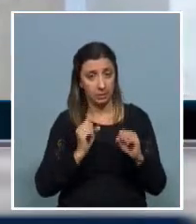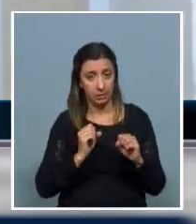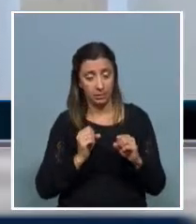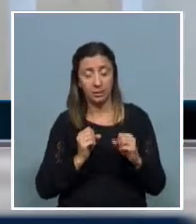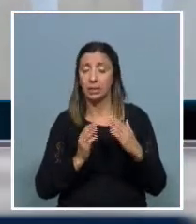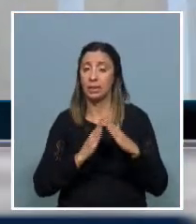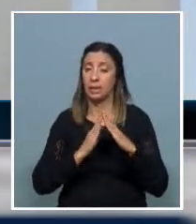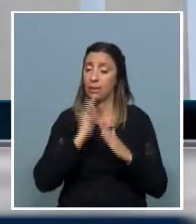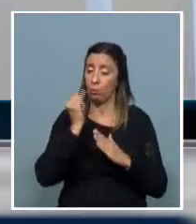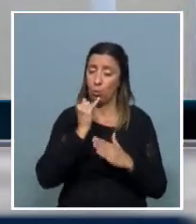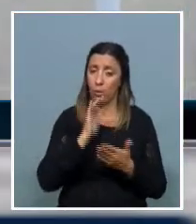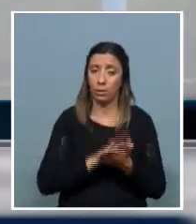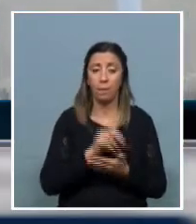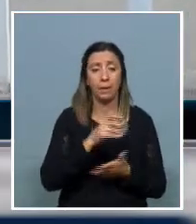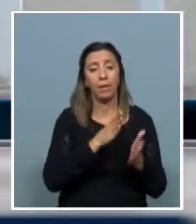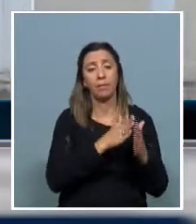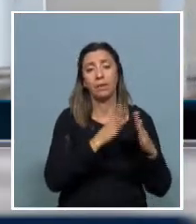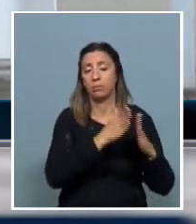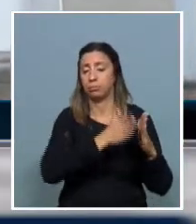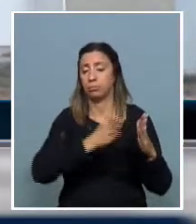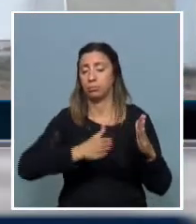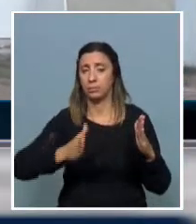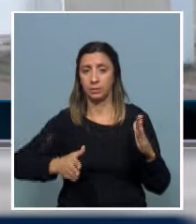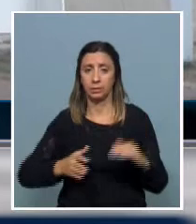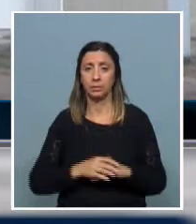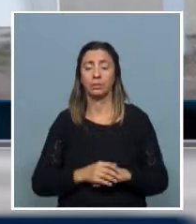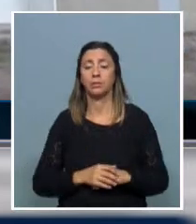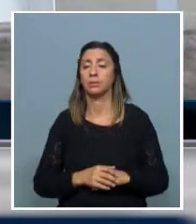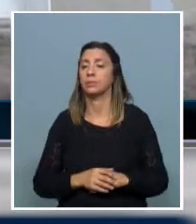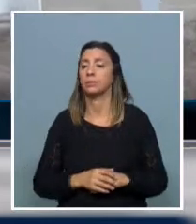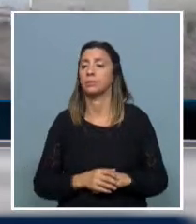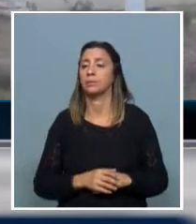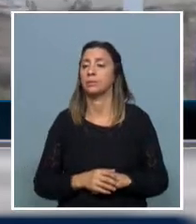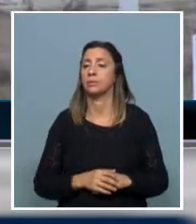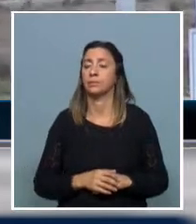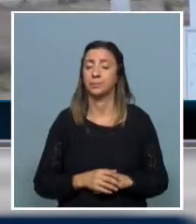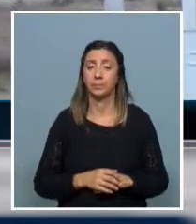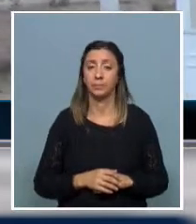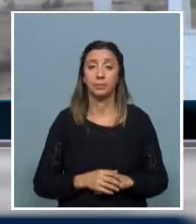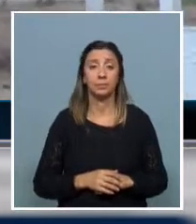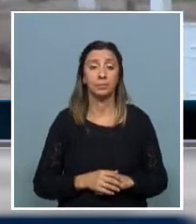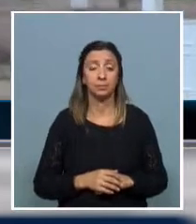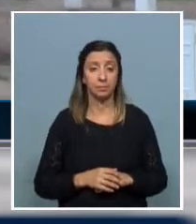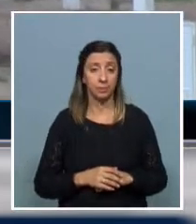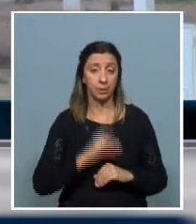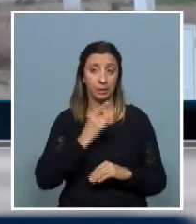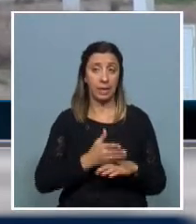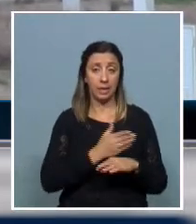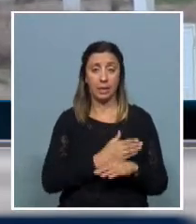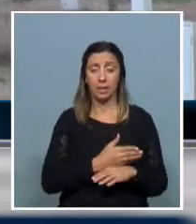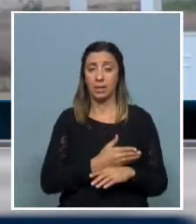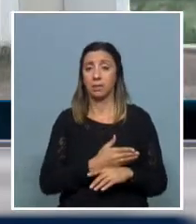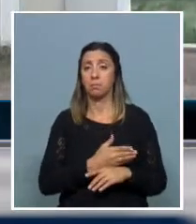un poco los estadios de este plan de viviendas. Estamos por los preadjudicatarios, ¿no? Que, como bien usted decía, no